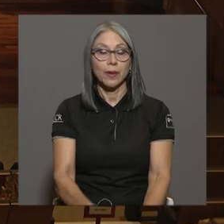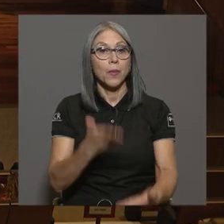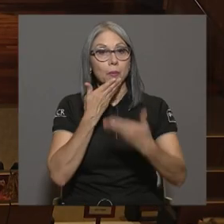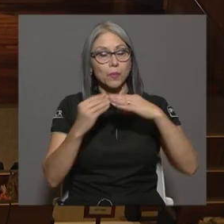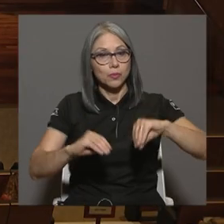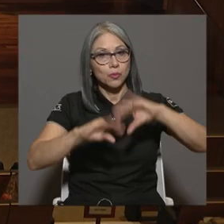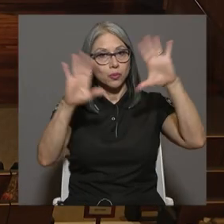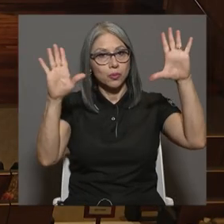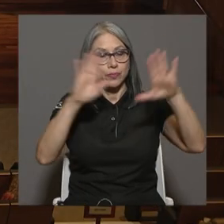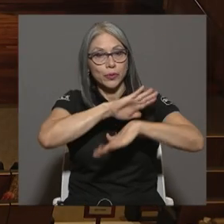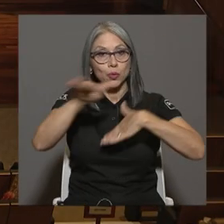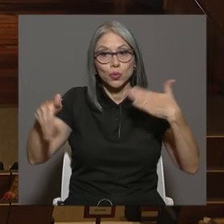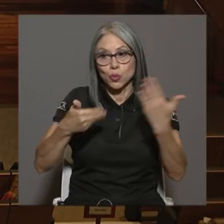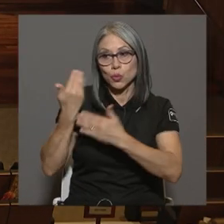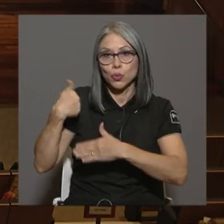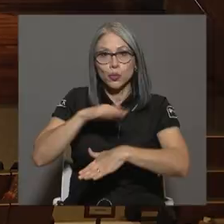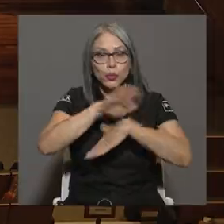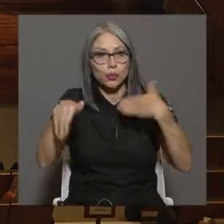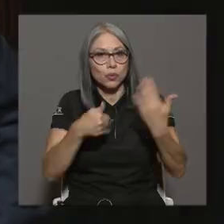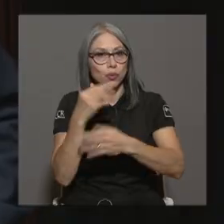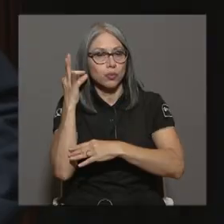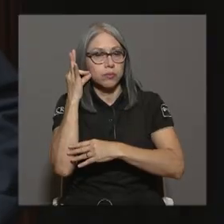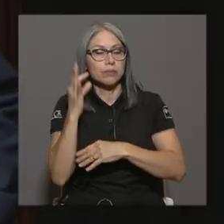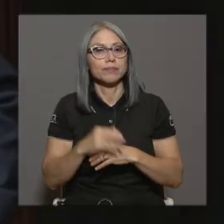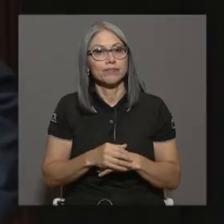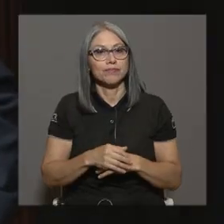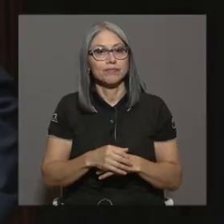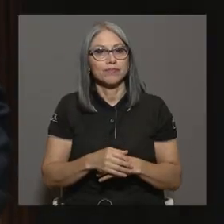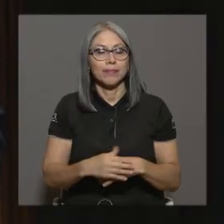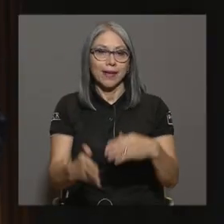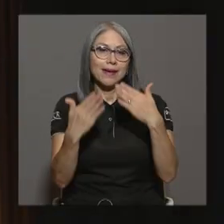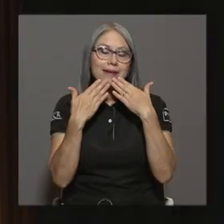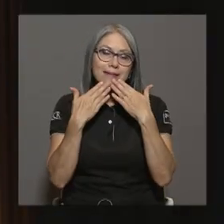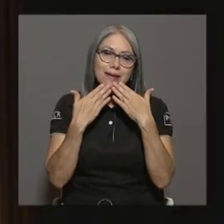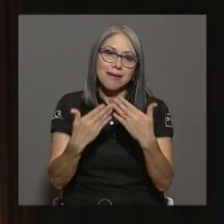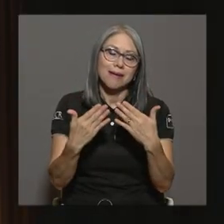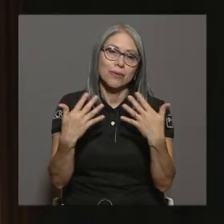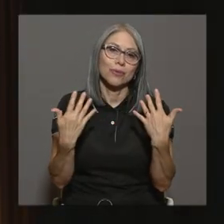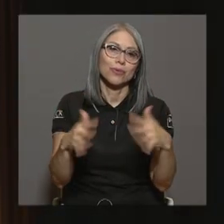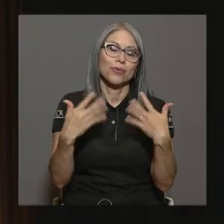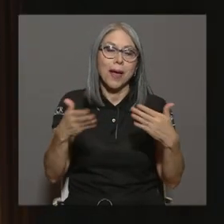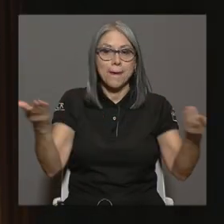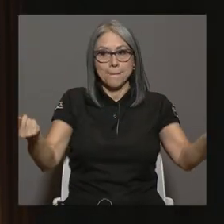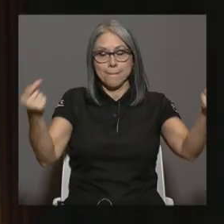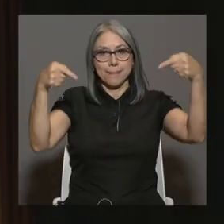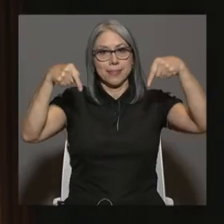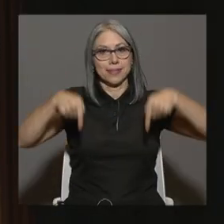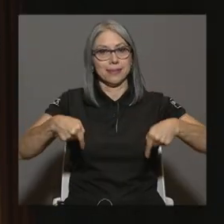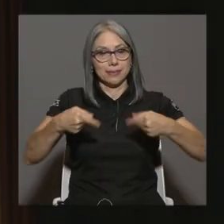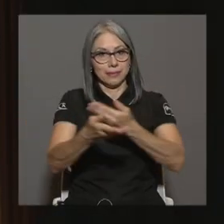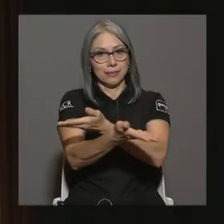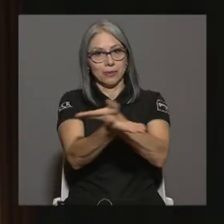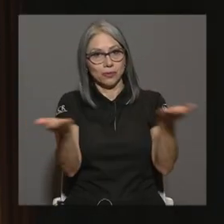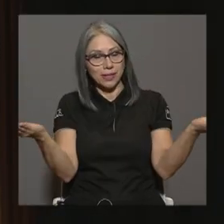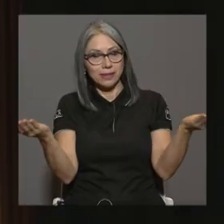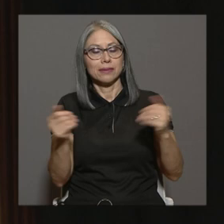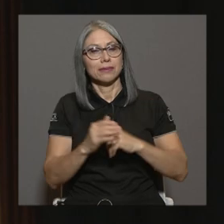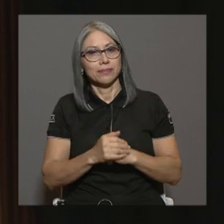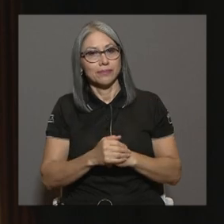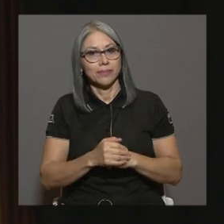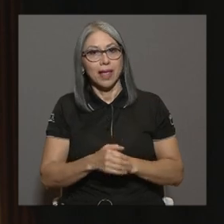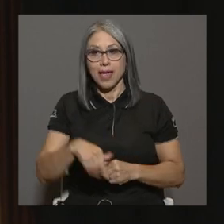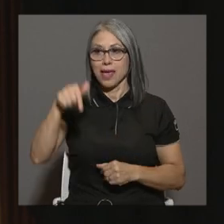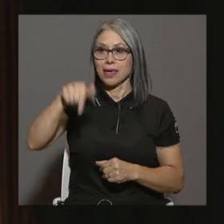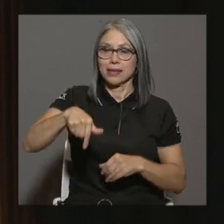Muy buenos días, tengan todos y todas. Agradecemos muchísimo la presencia de ustedes